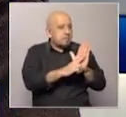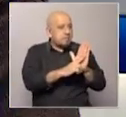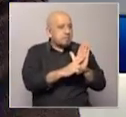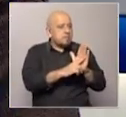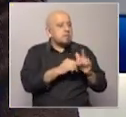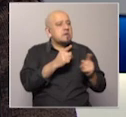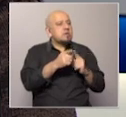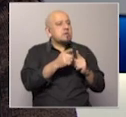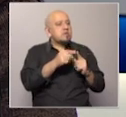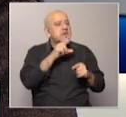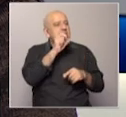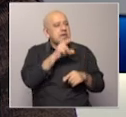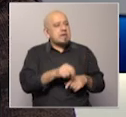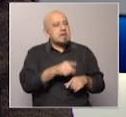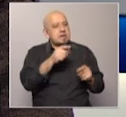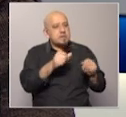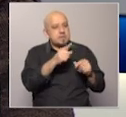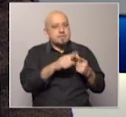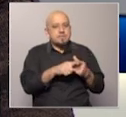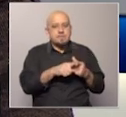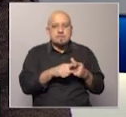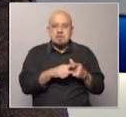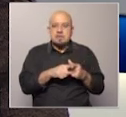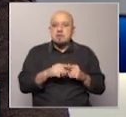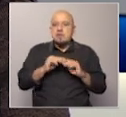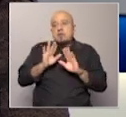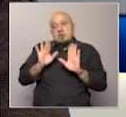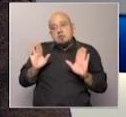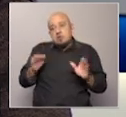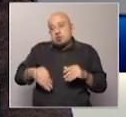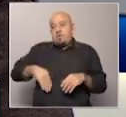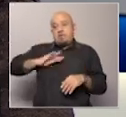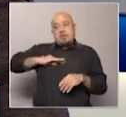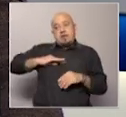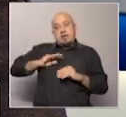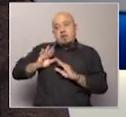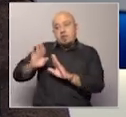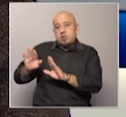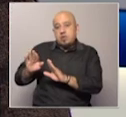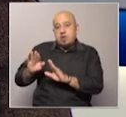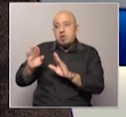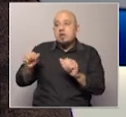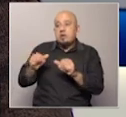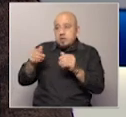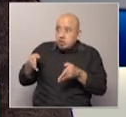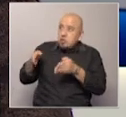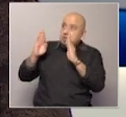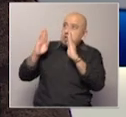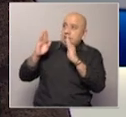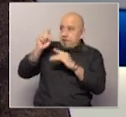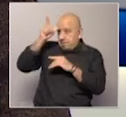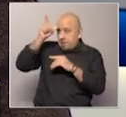esa crítica que hace es sing sing sing no quiero ofender al al autor de delator de alemania pero dio